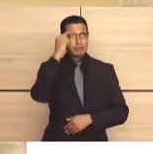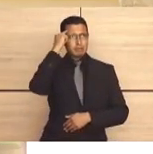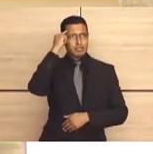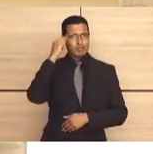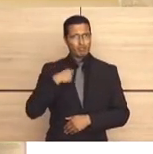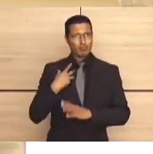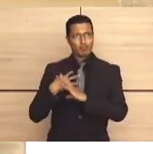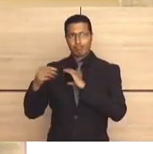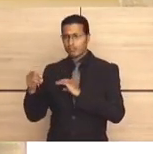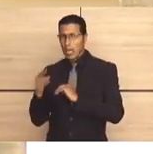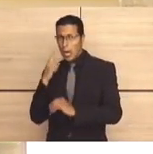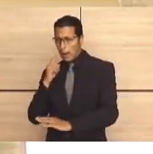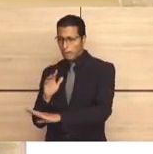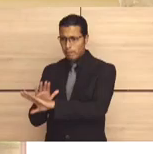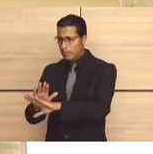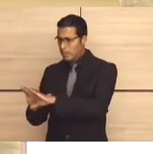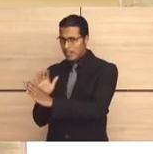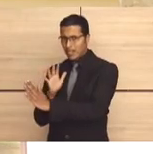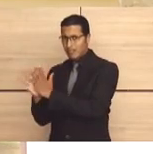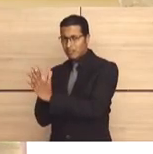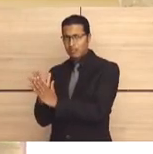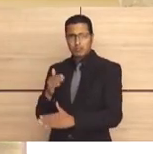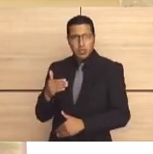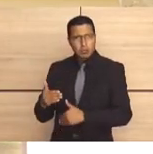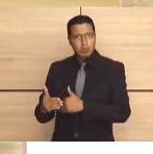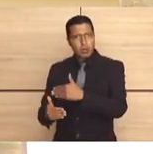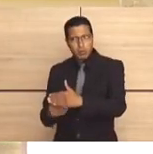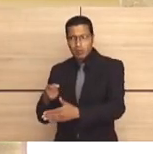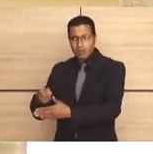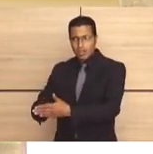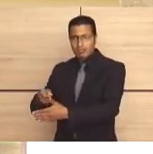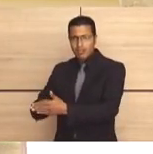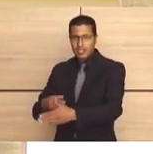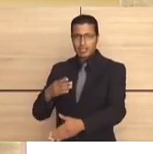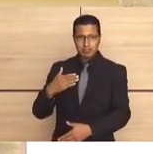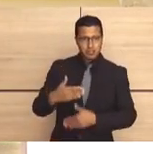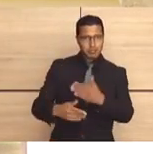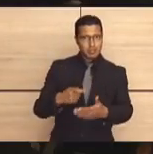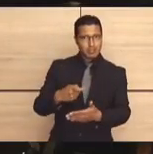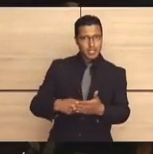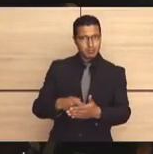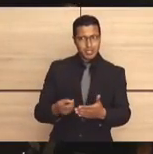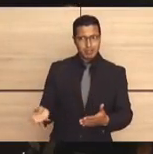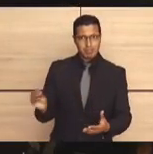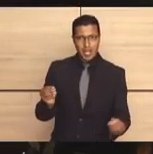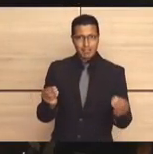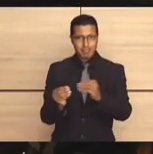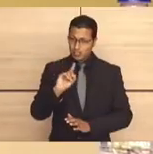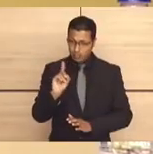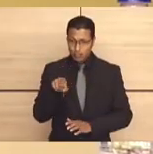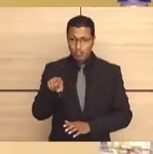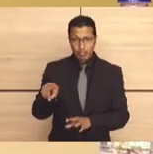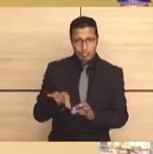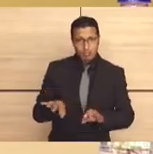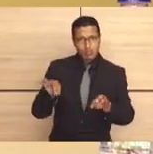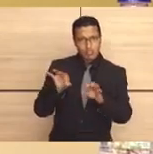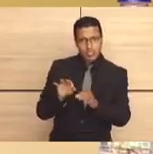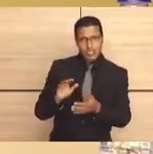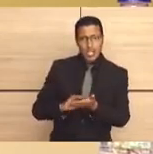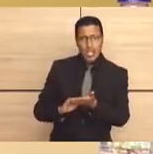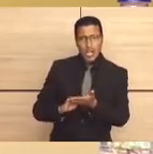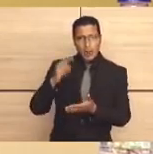pequeños cambios. Pequeños cambios suman, la clave del éxito son pequeños cambios, dicen por ahí. Eso no se trata de que